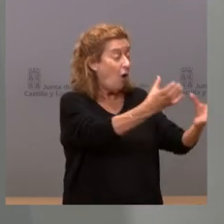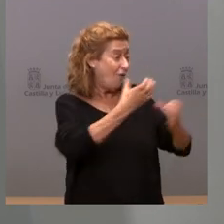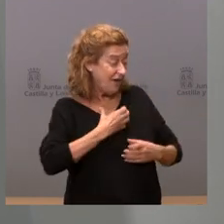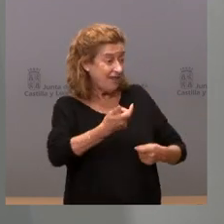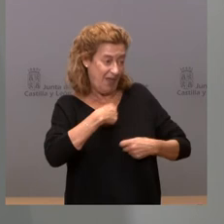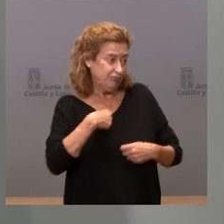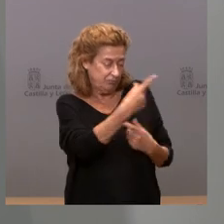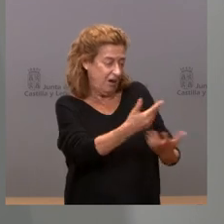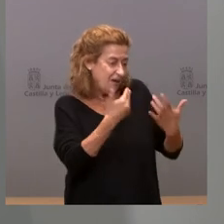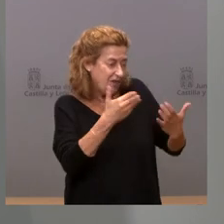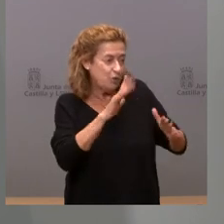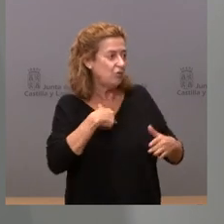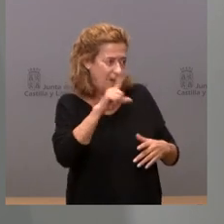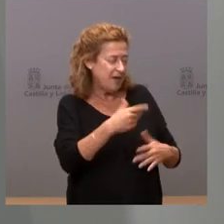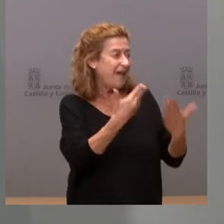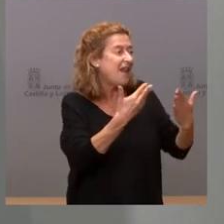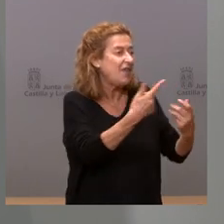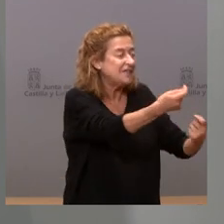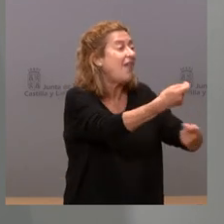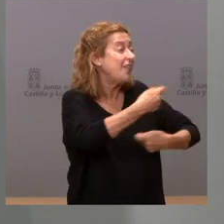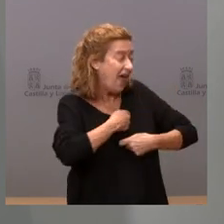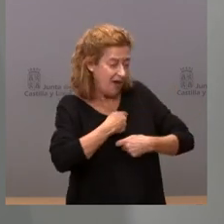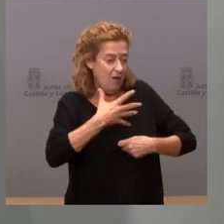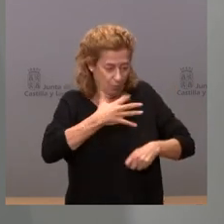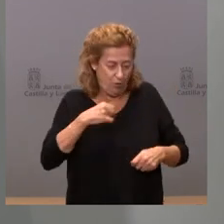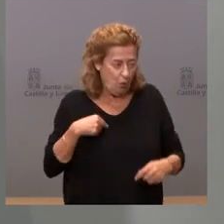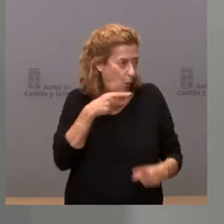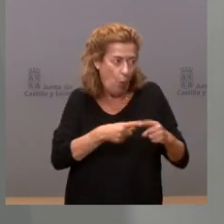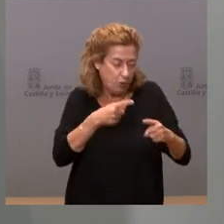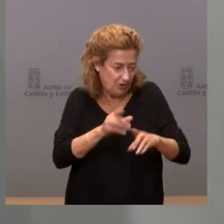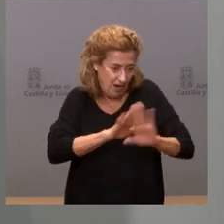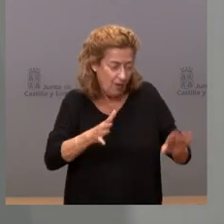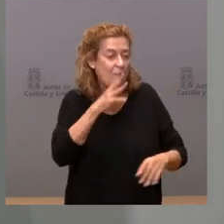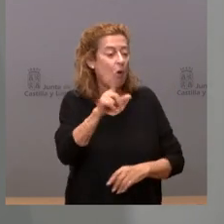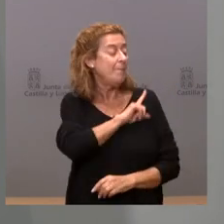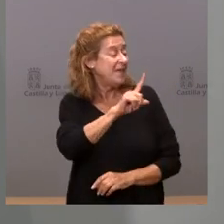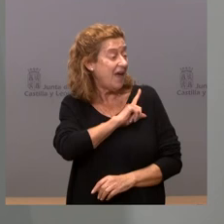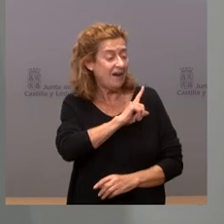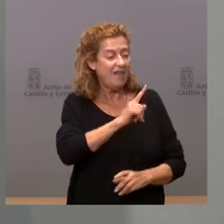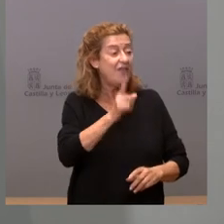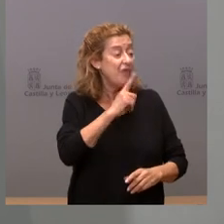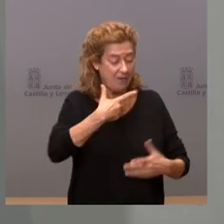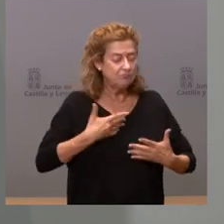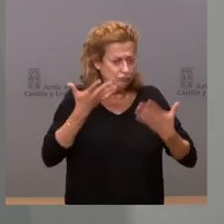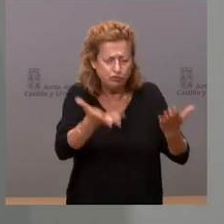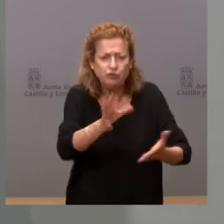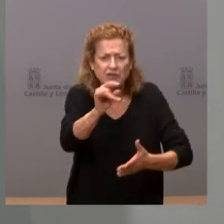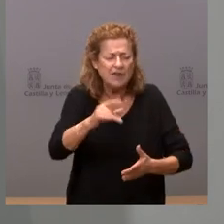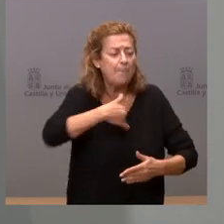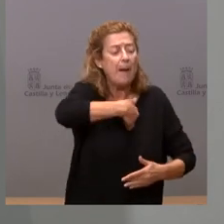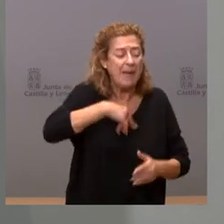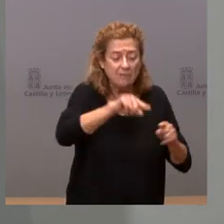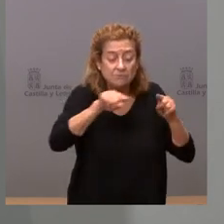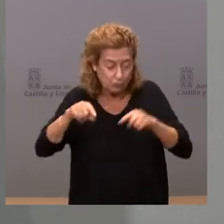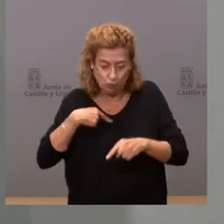lo que se nos ha ofrecido y lo hemos utilizado nosotros en aumento en que el ejército se nos ha puesto a nuestra disposición en algunas funciones lo que hemos hecho